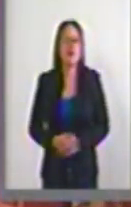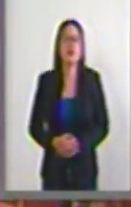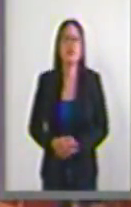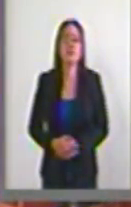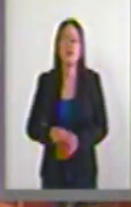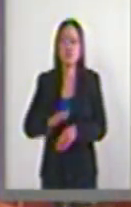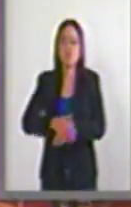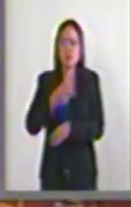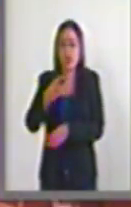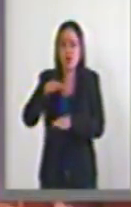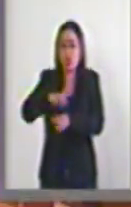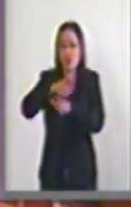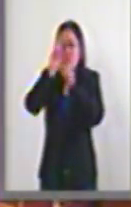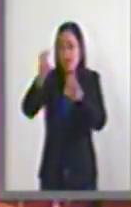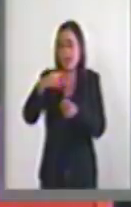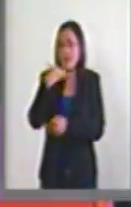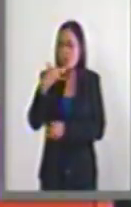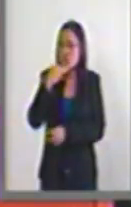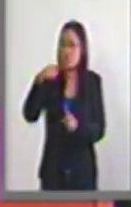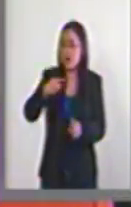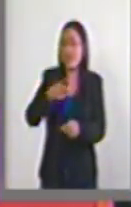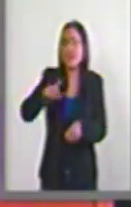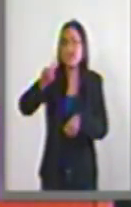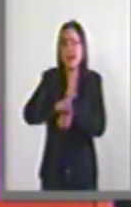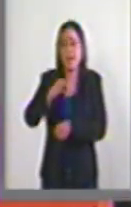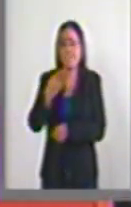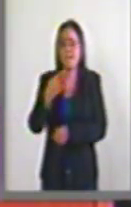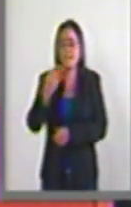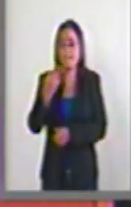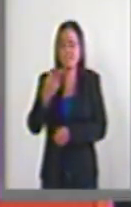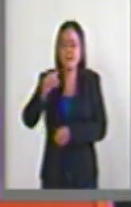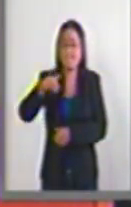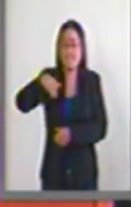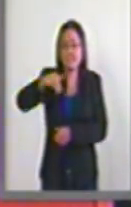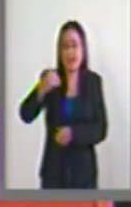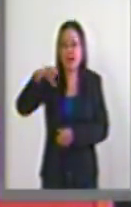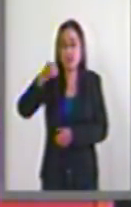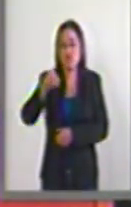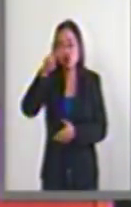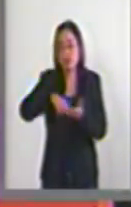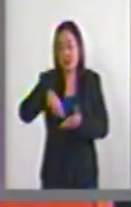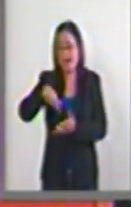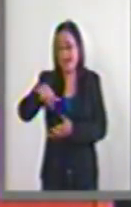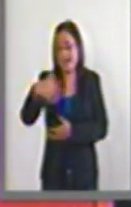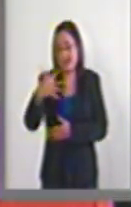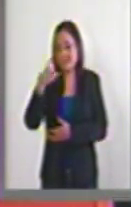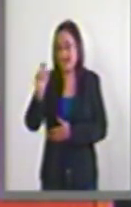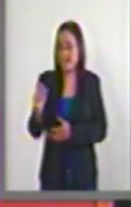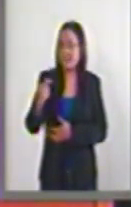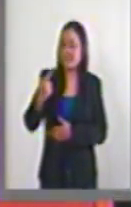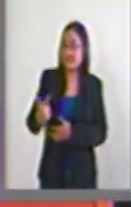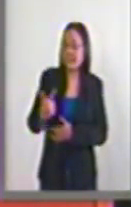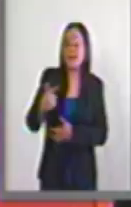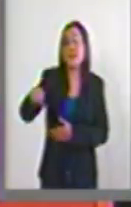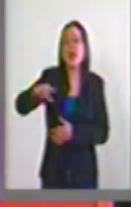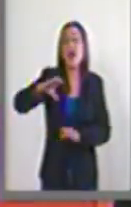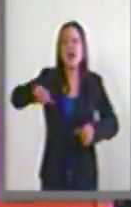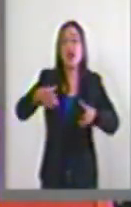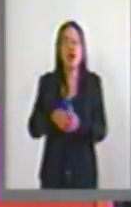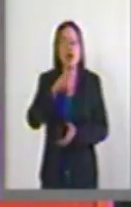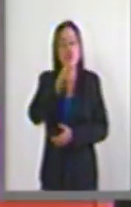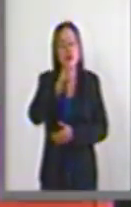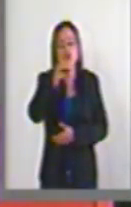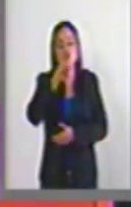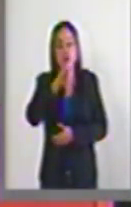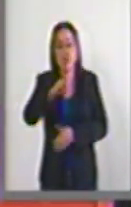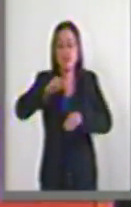a la corrupción, el 27 de mayo del 2015 fue publicado en el Diario Oficial de la